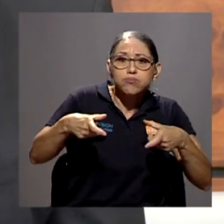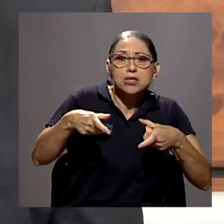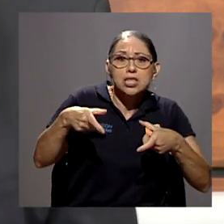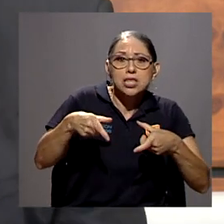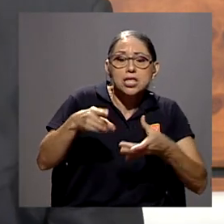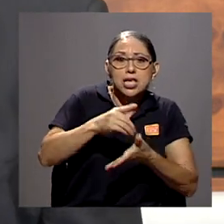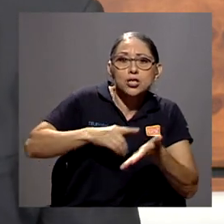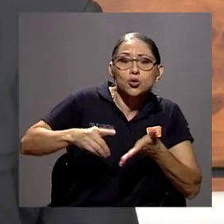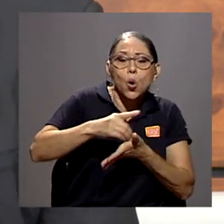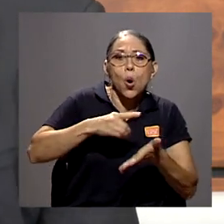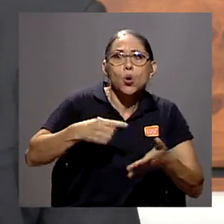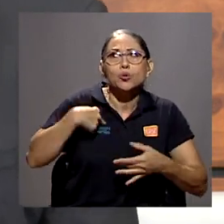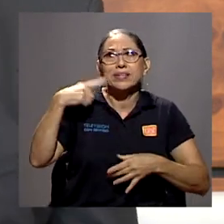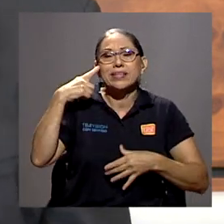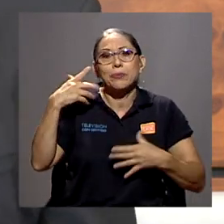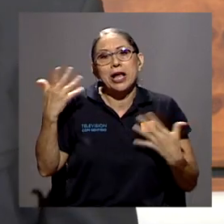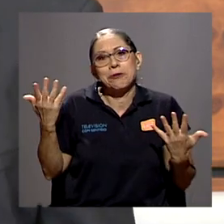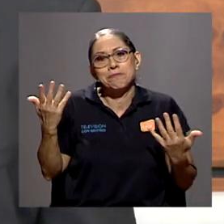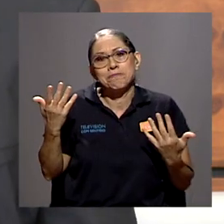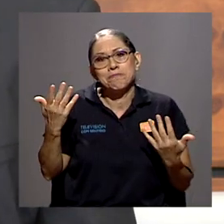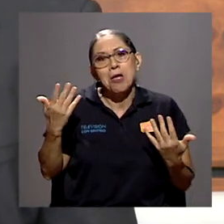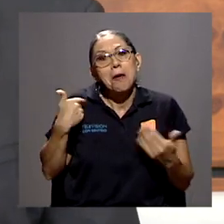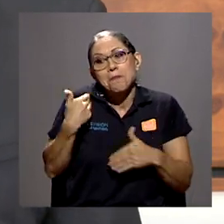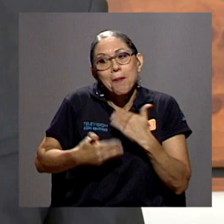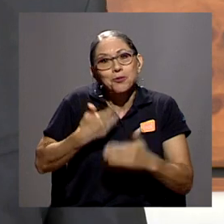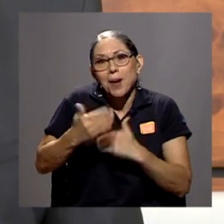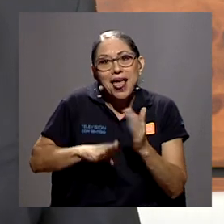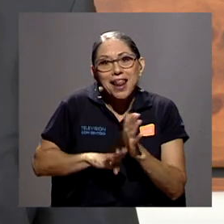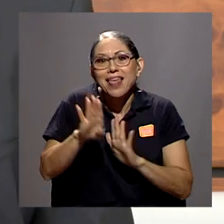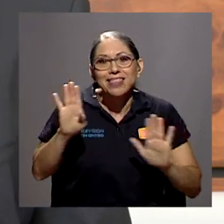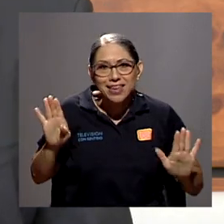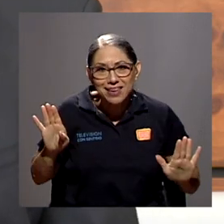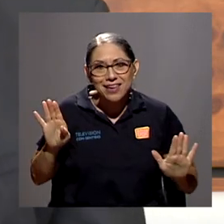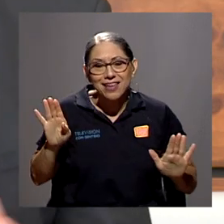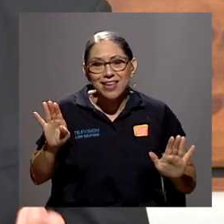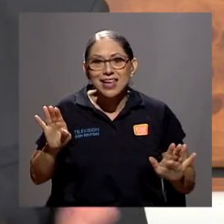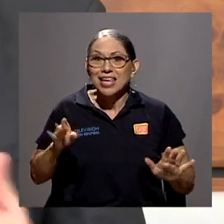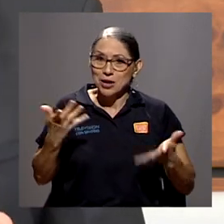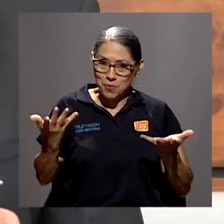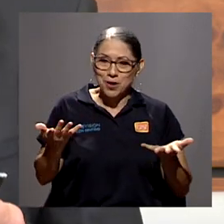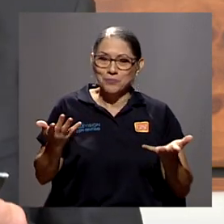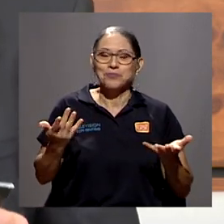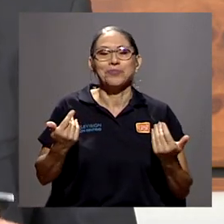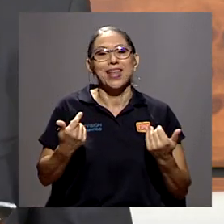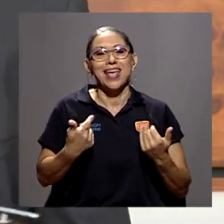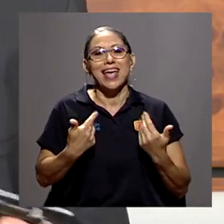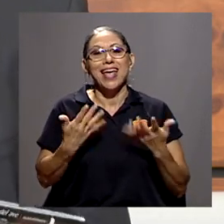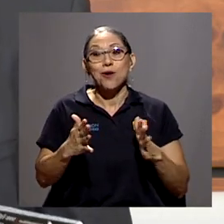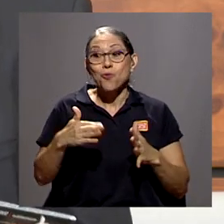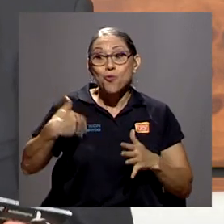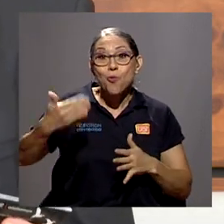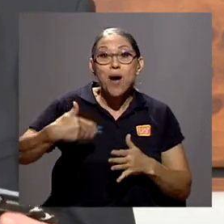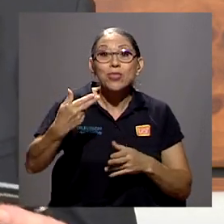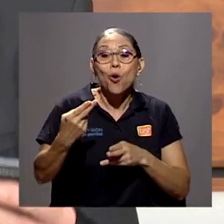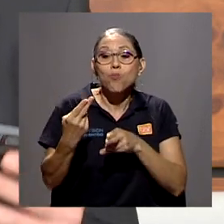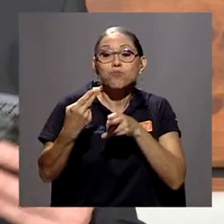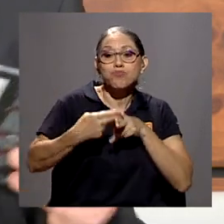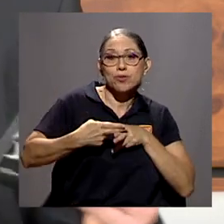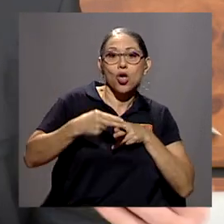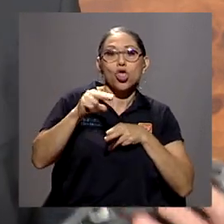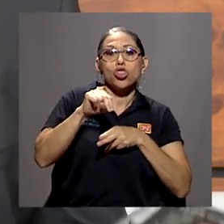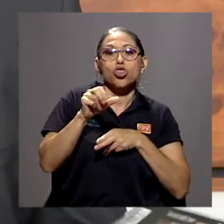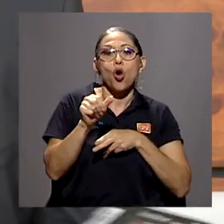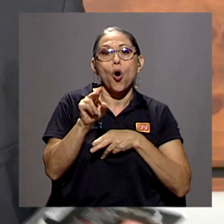dije bueno vamos a hacer vamos a vamos para adelante con esto y bueno tengo que contarles un poco que la nominación en qué consiste en